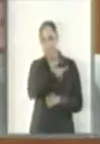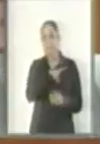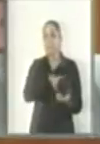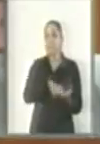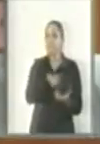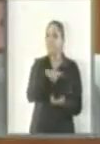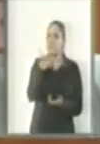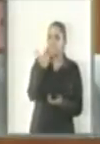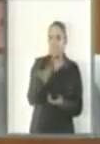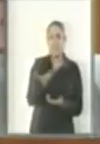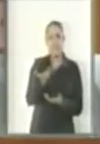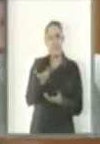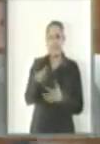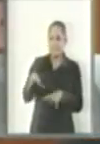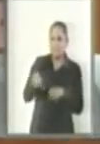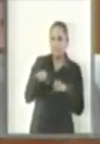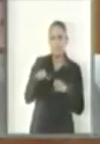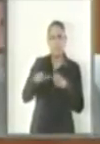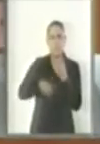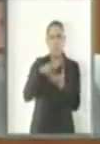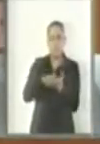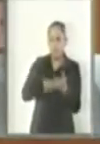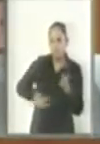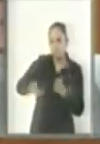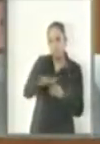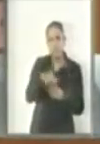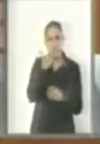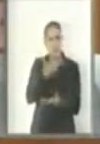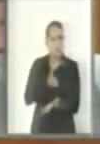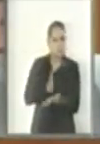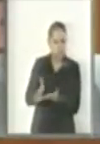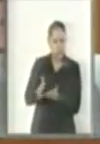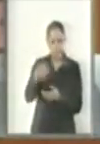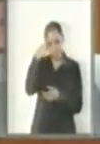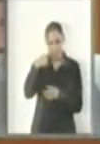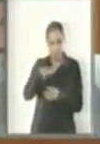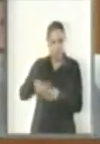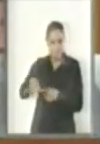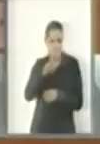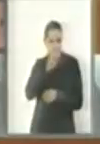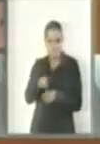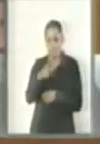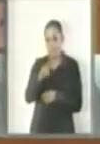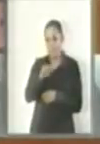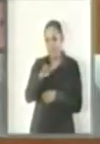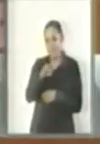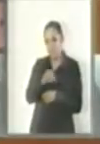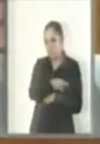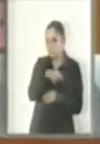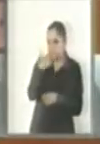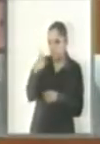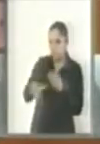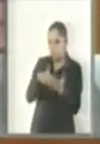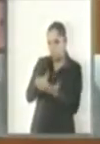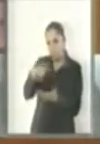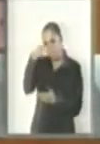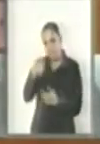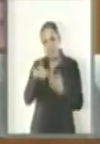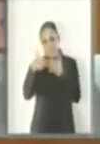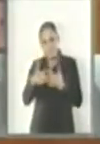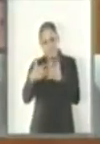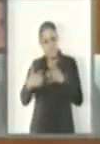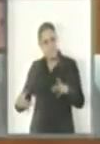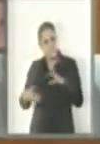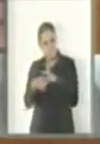insistentemente apropiarse de las instalaciones del complejo Pajaritos. Primero, intentó que